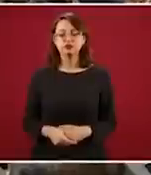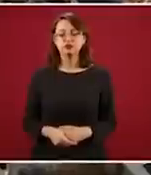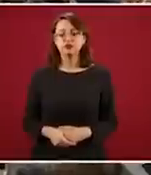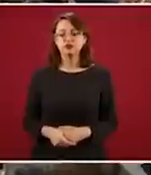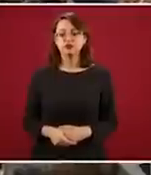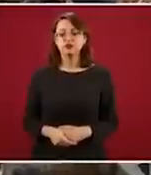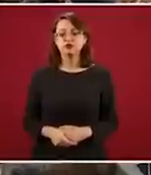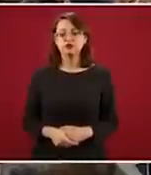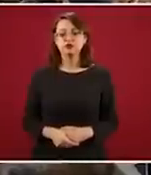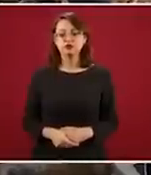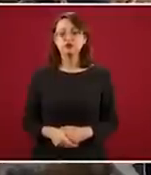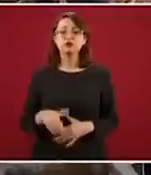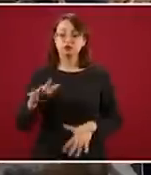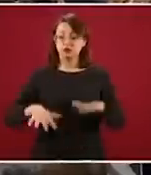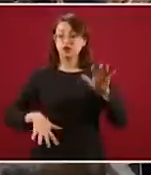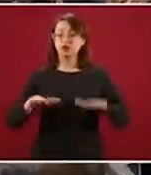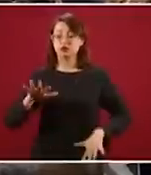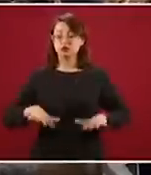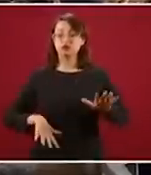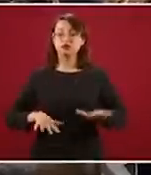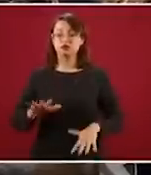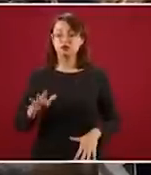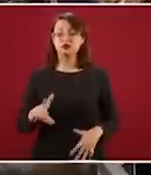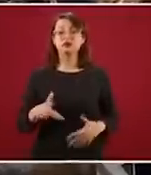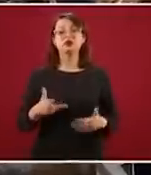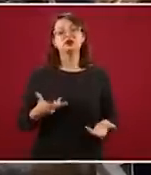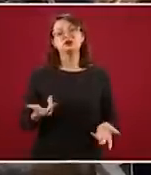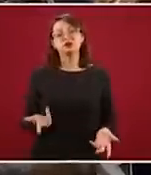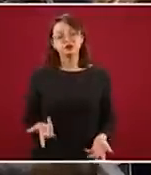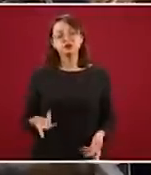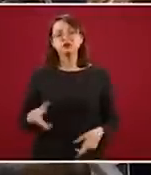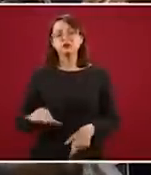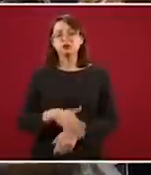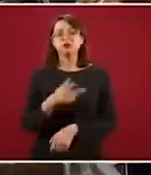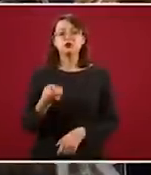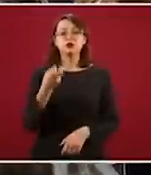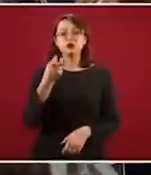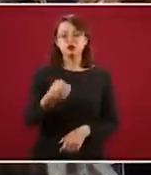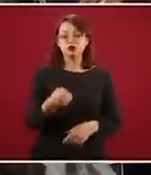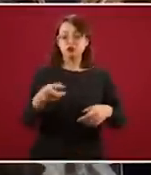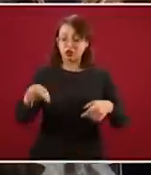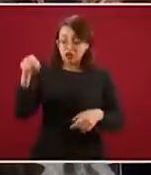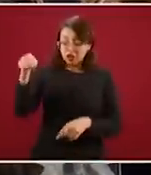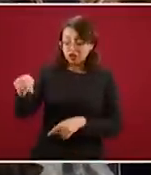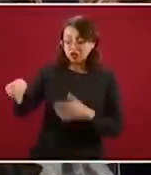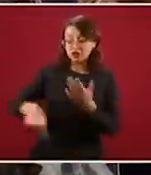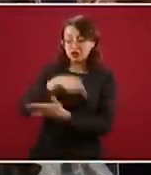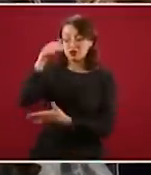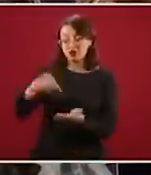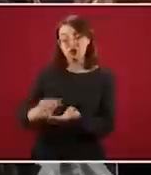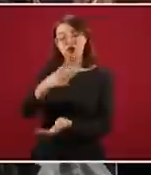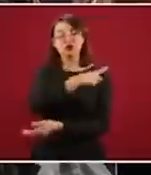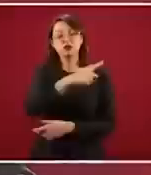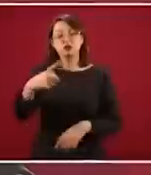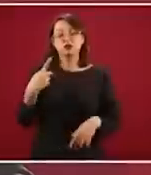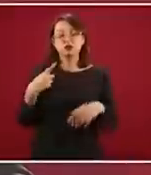en algunos días. Entonces, ahí estamos llevando a cabo una acción